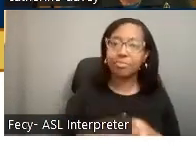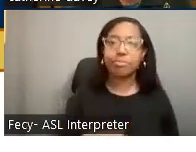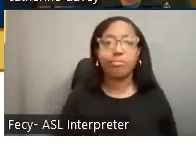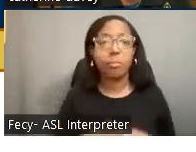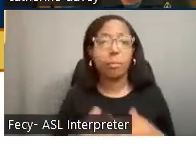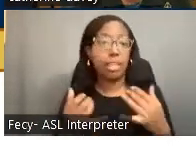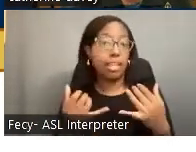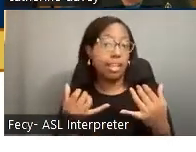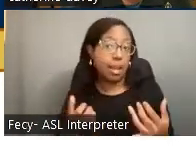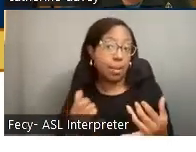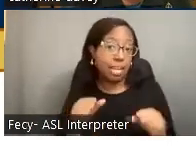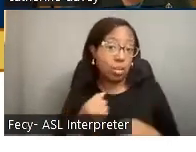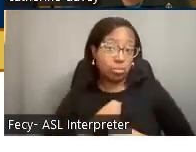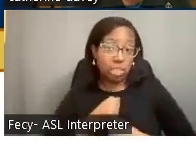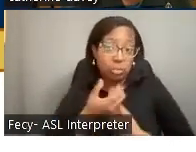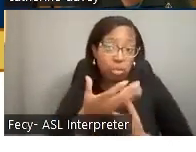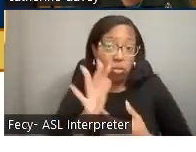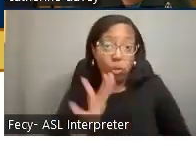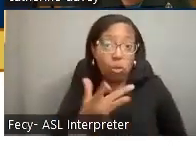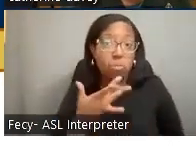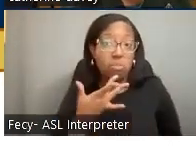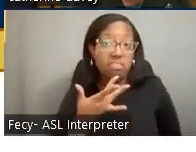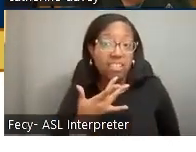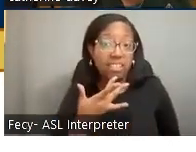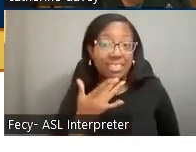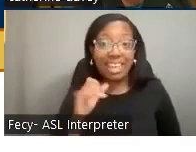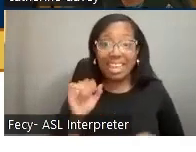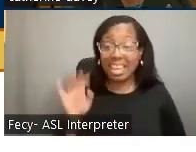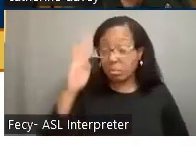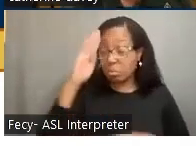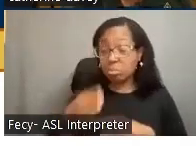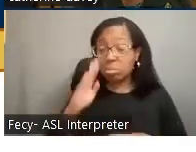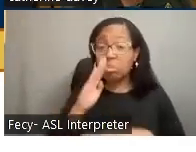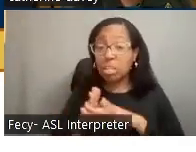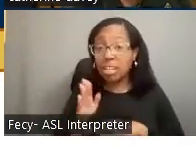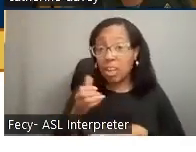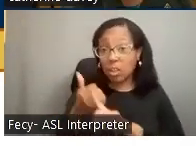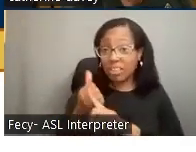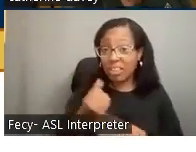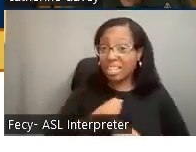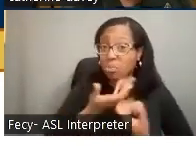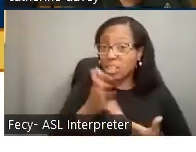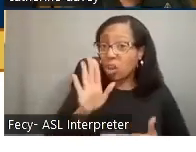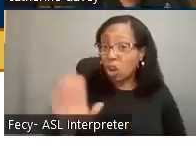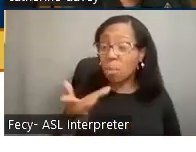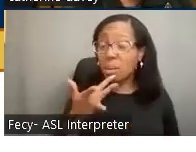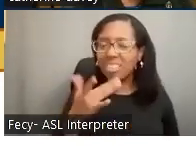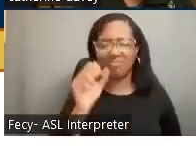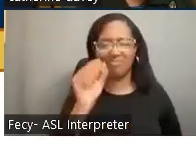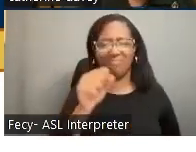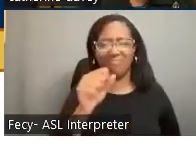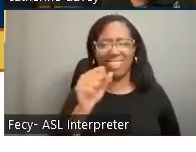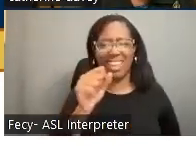¿puedo expresar mis propias preferencias y decisiones? Sí, mi hija definitivamente puede expresar sus preferencias y